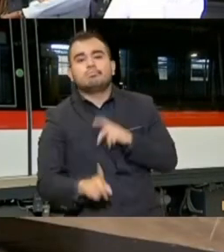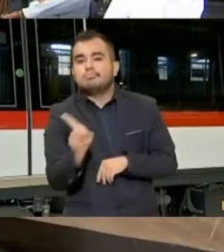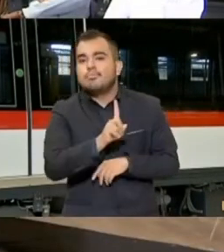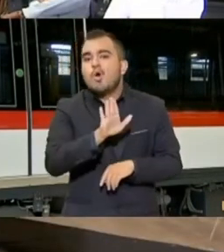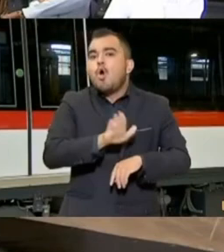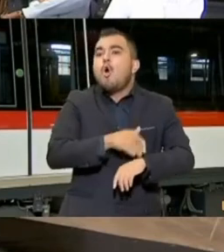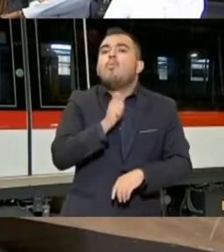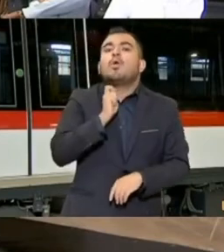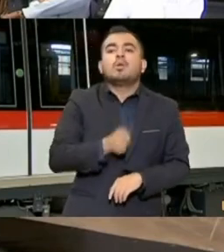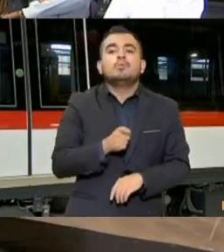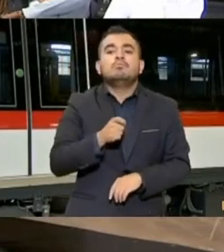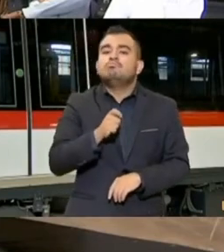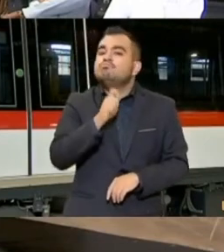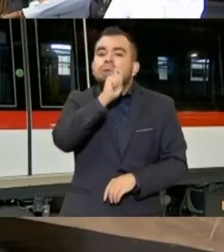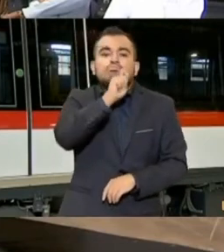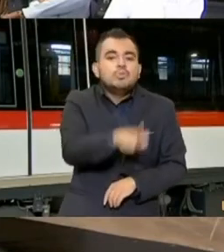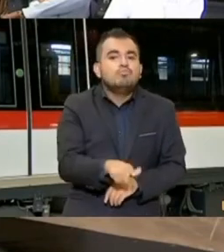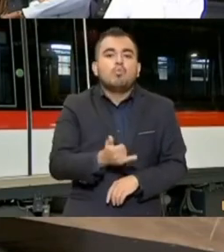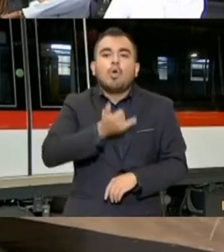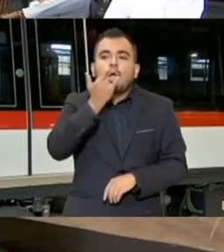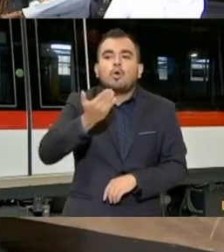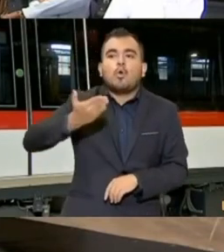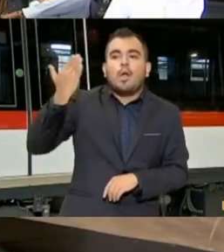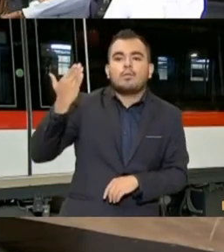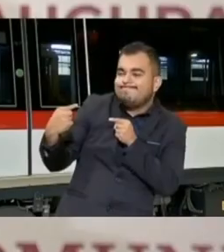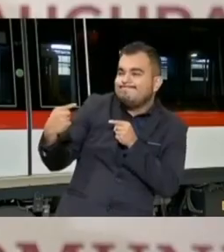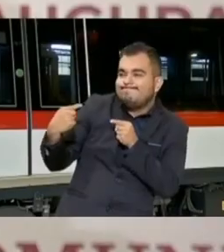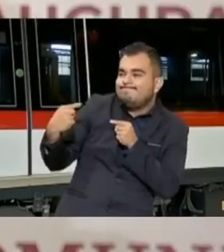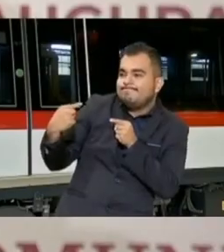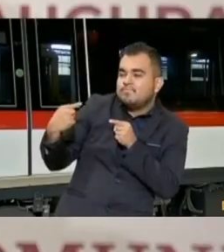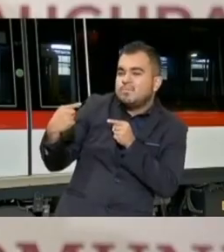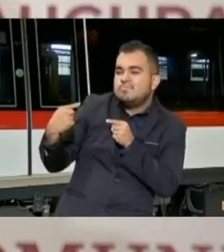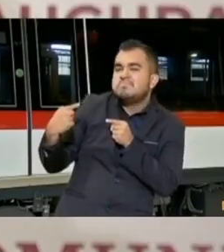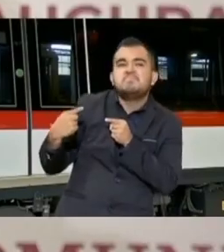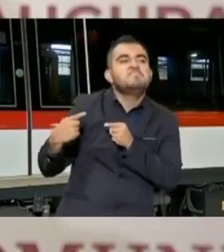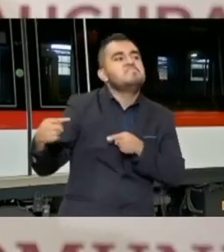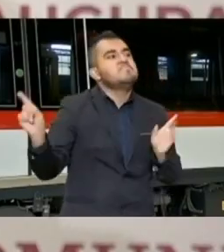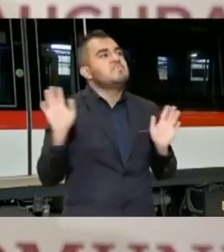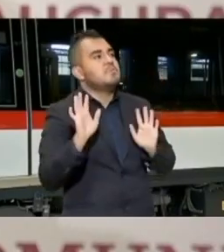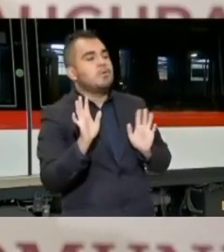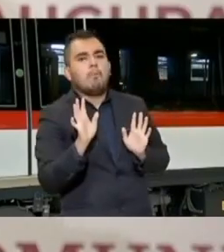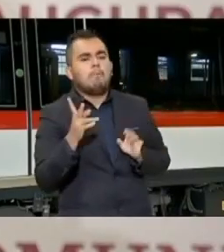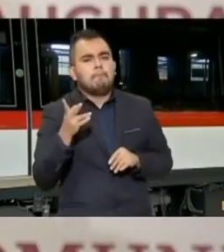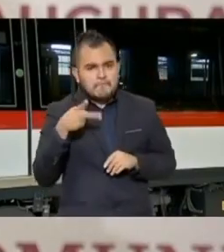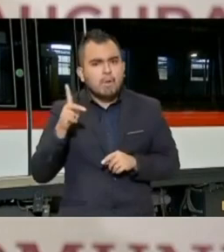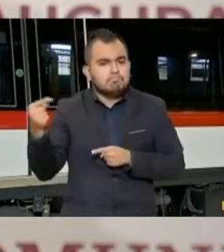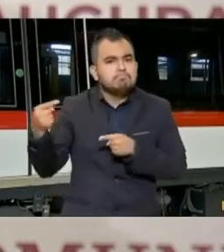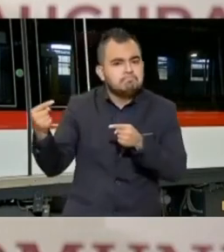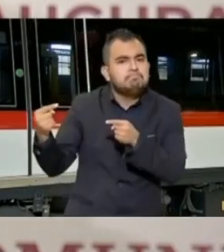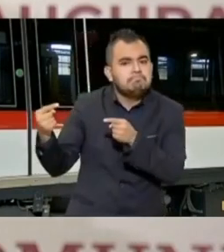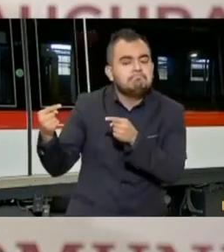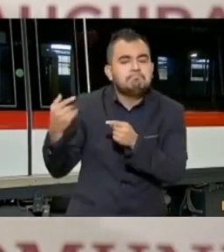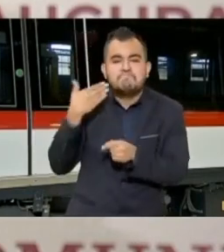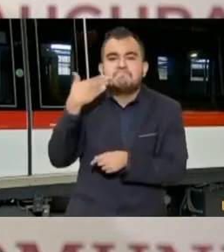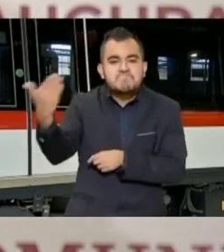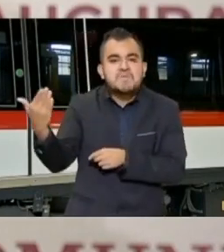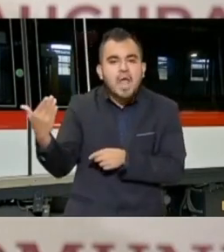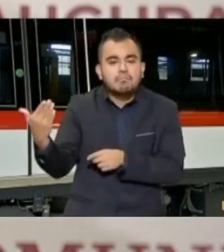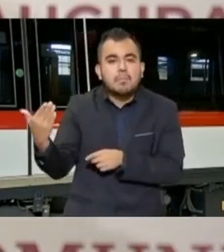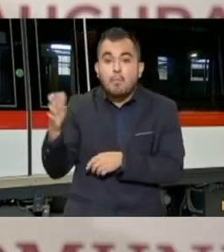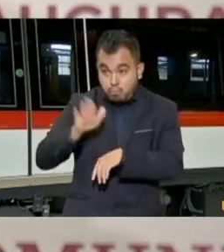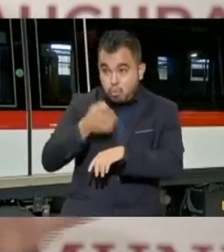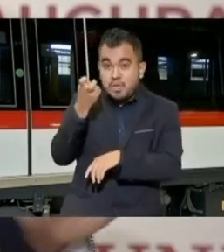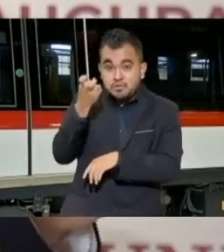estaríamos cometiendo el mismo error que cometieron las autoridades en el pasado. Por eso, hoy Jalisco le reconoce su